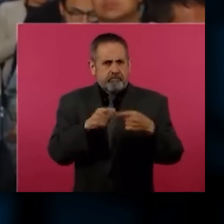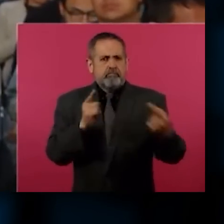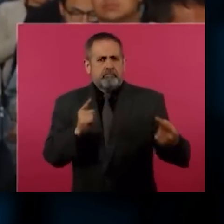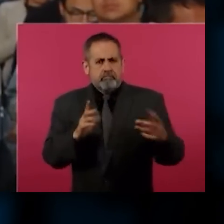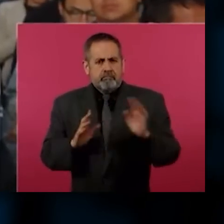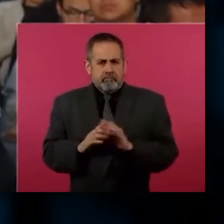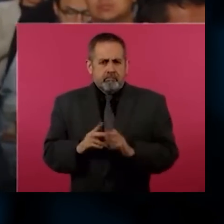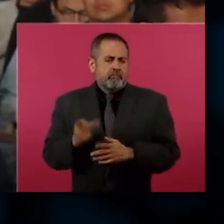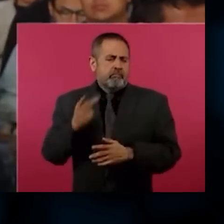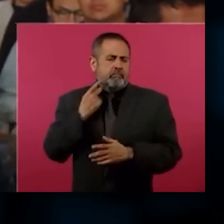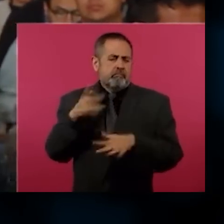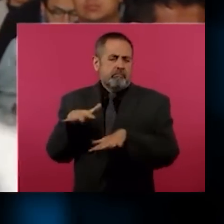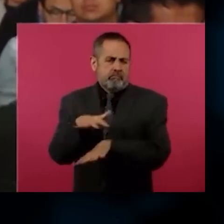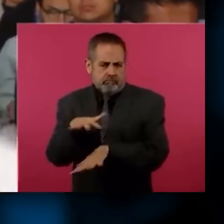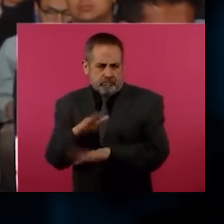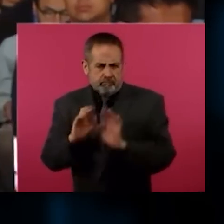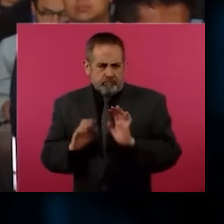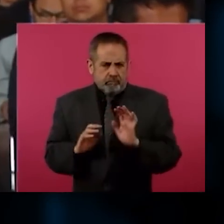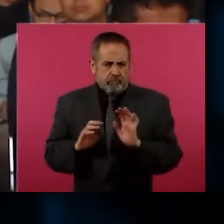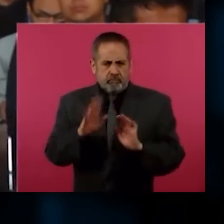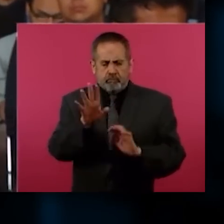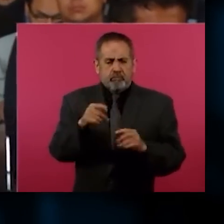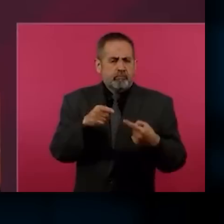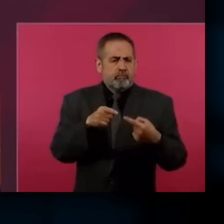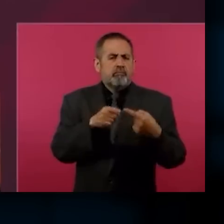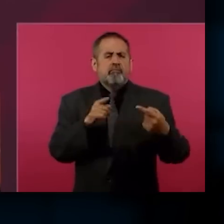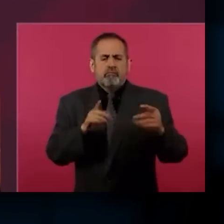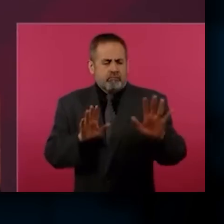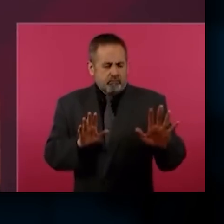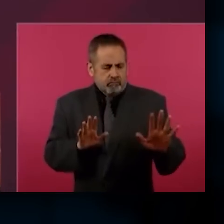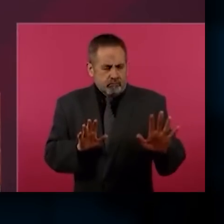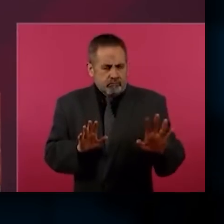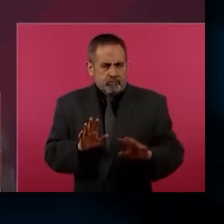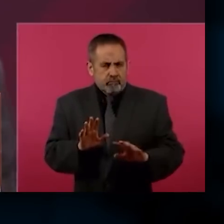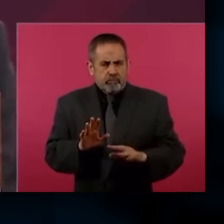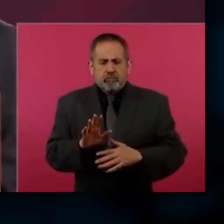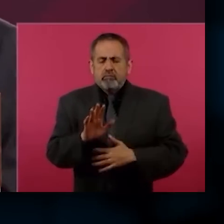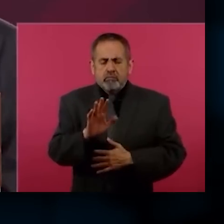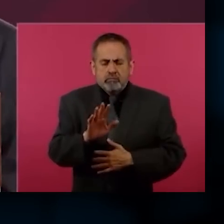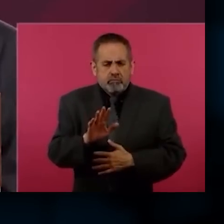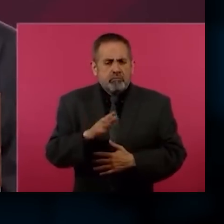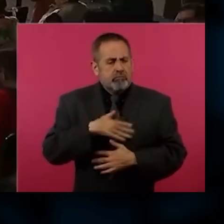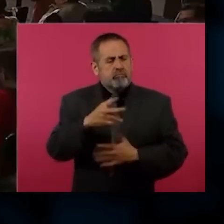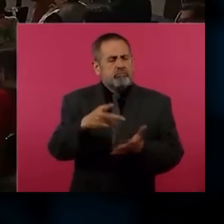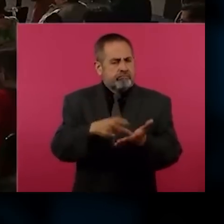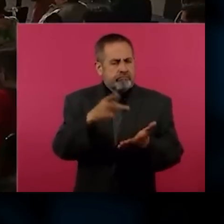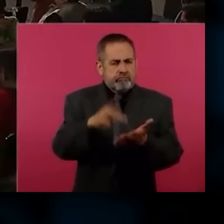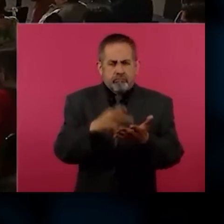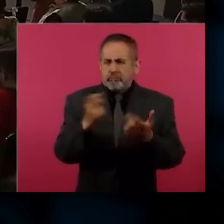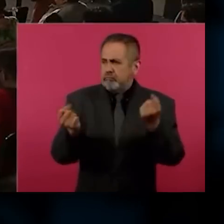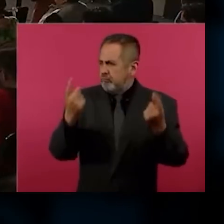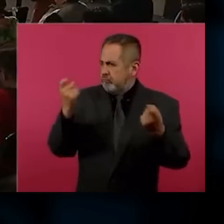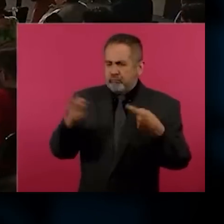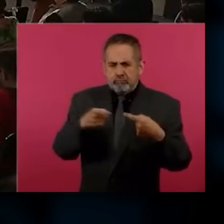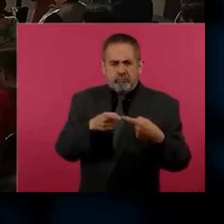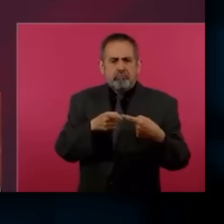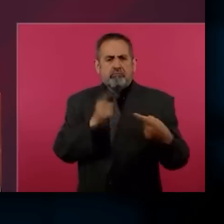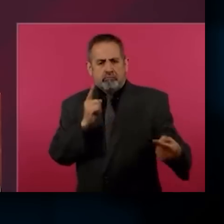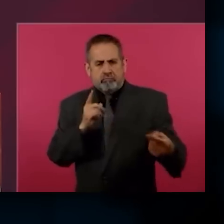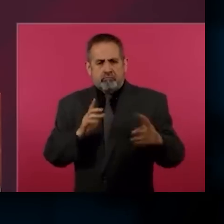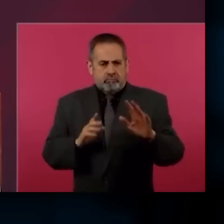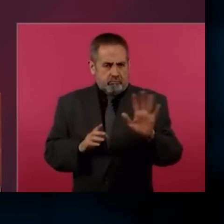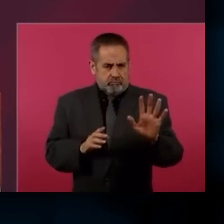hay politiquería o que tiene una discrepancia. No, es que... Pero sí. No, es que lo hace con algunos periodistas. No, claro, con